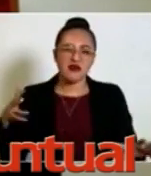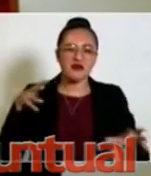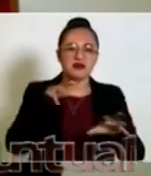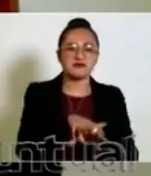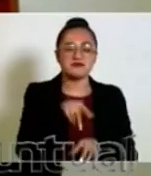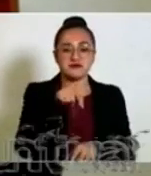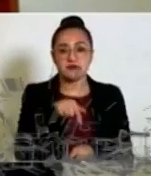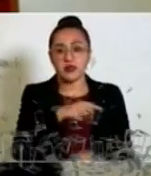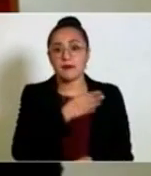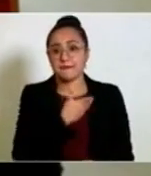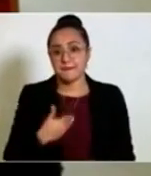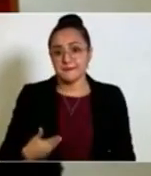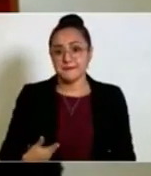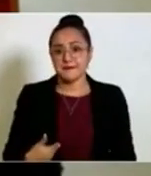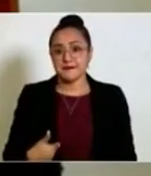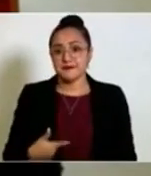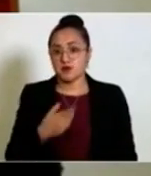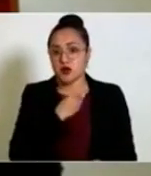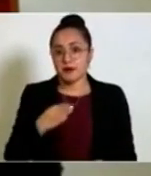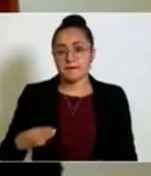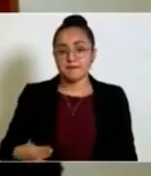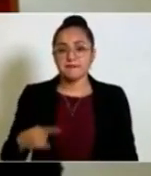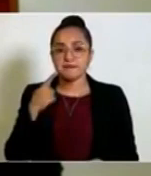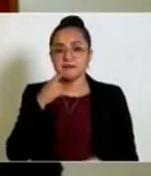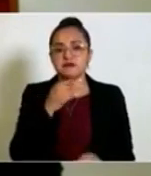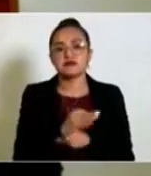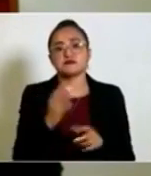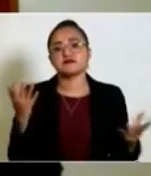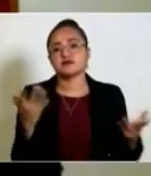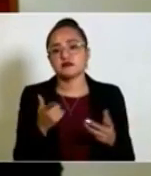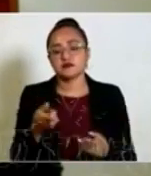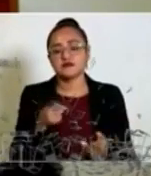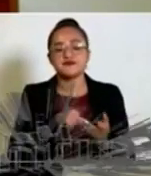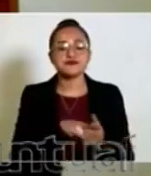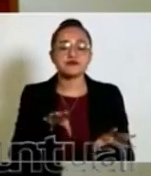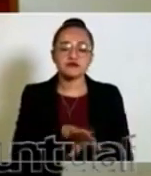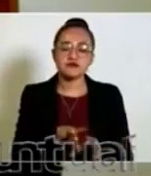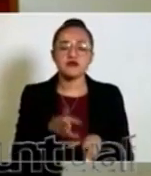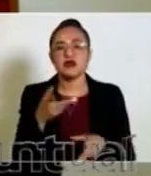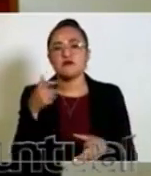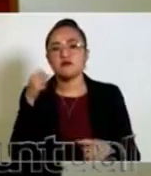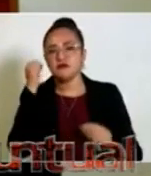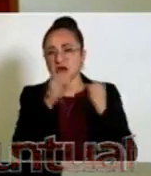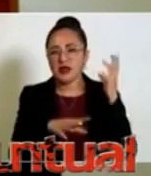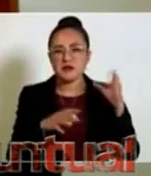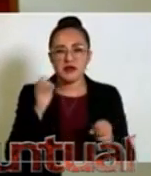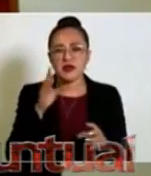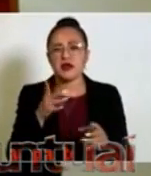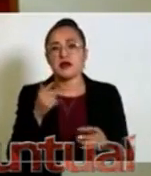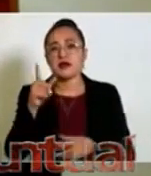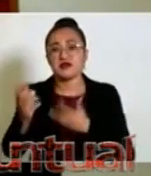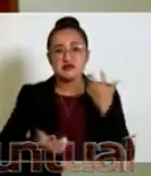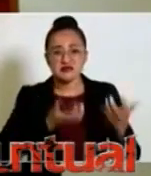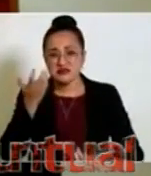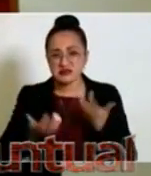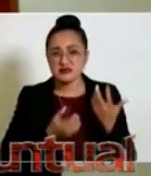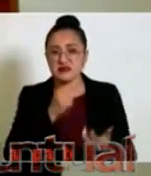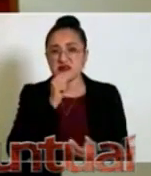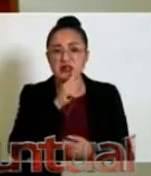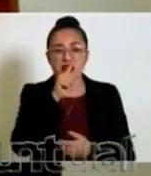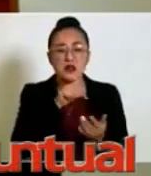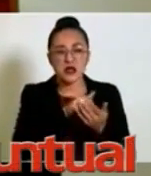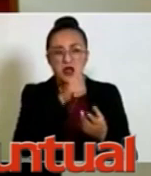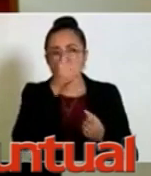la cual a final de cuentas se dio. Se llevaron a cabo actos vandálicos, incluso fue que se prendió fuego a